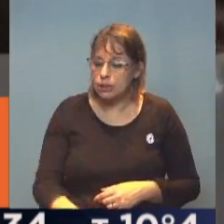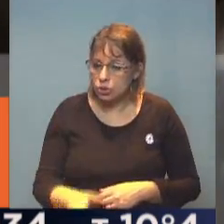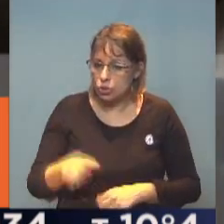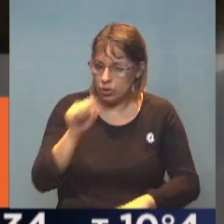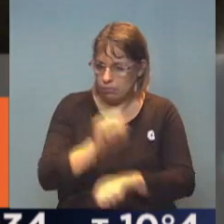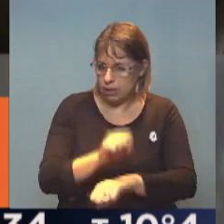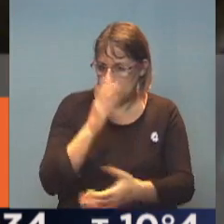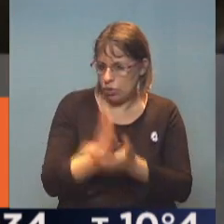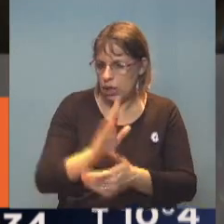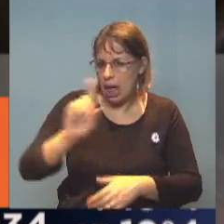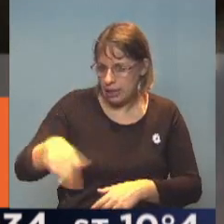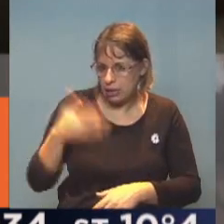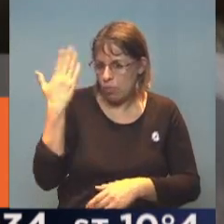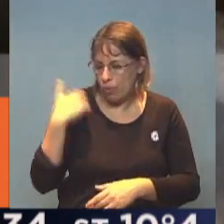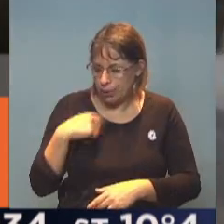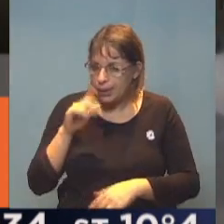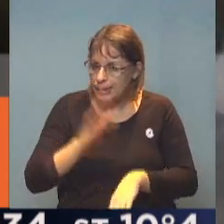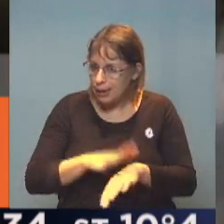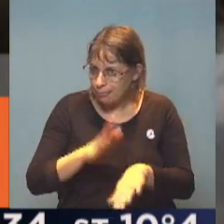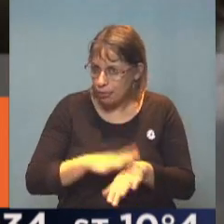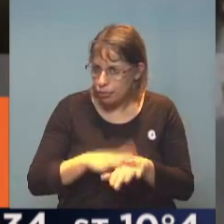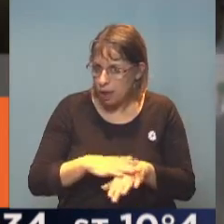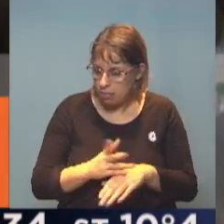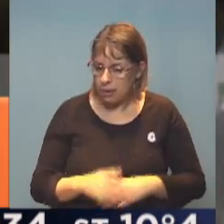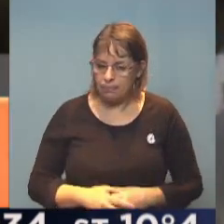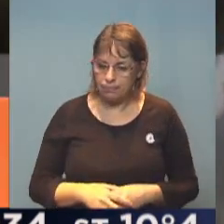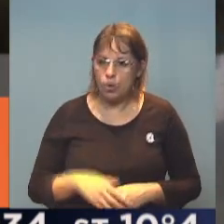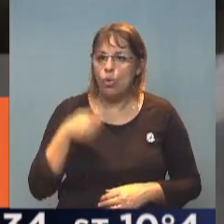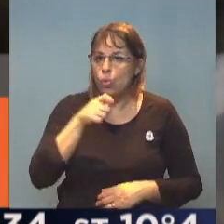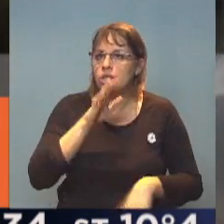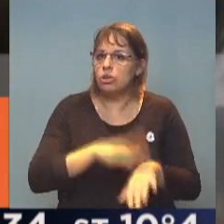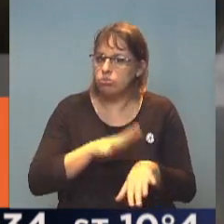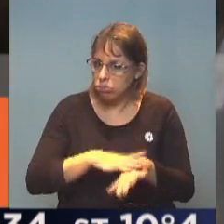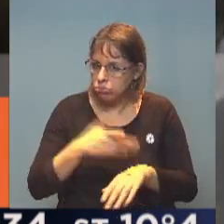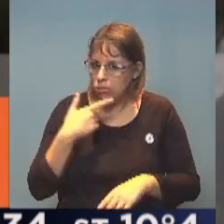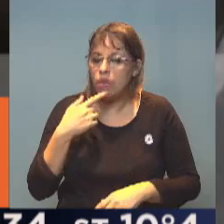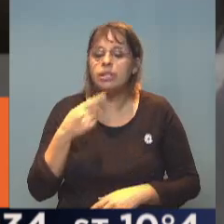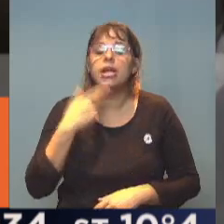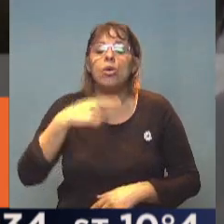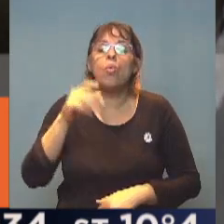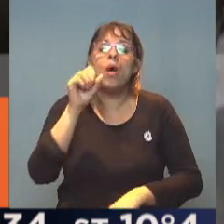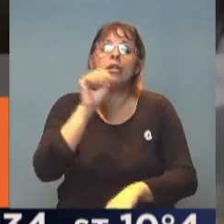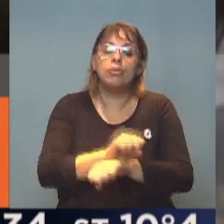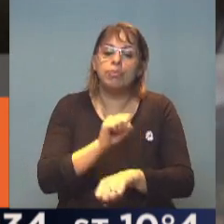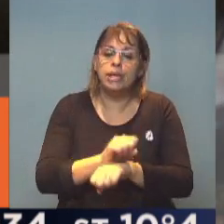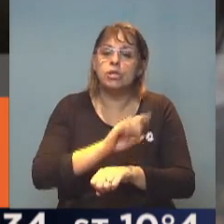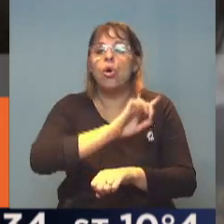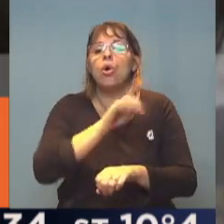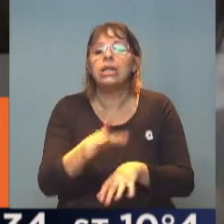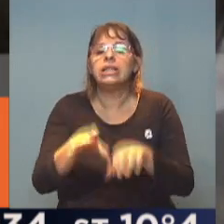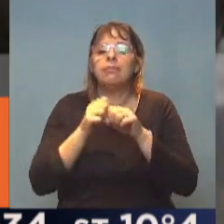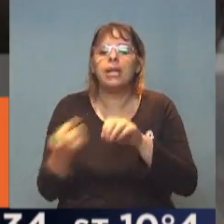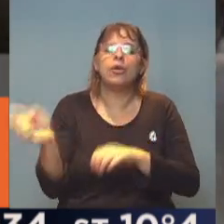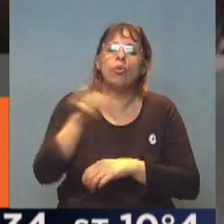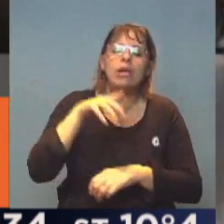se encuentra condenada producto un proceso en donde se demostró su culpabilidad después cuando está cumpliendo esa condena retorna la sociedad principalmente